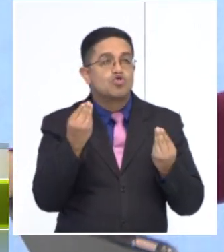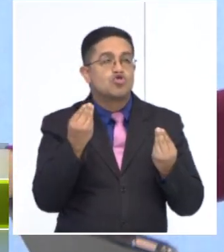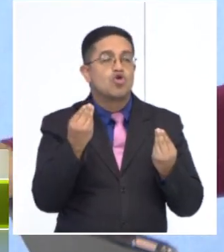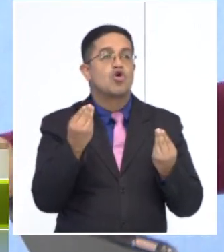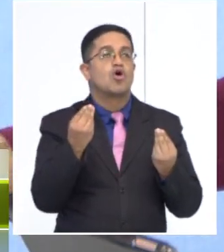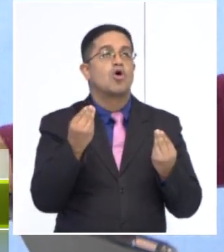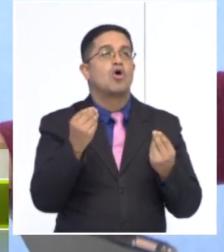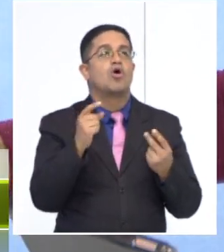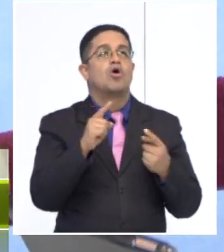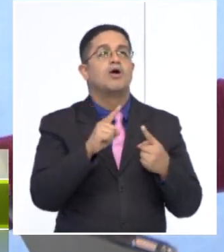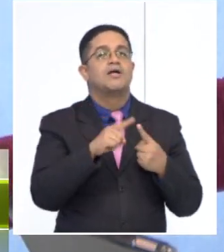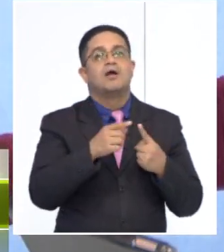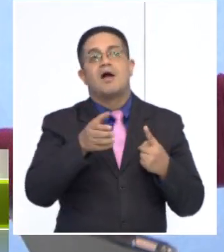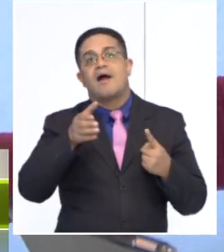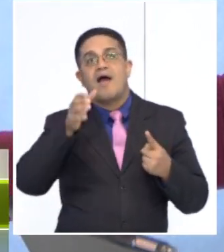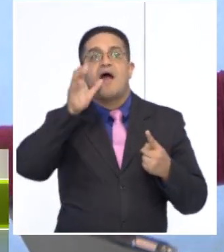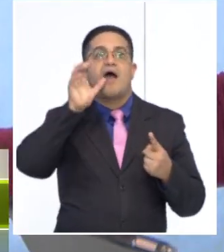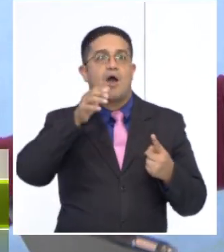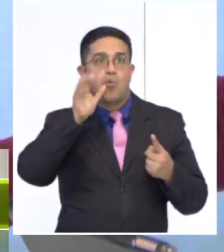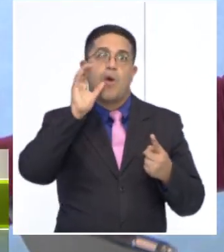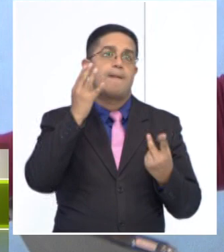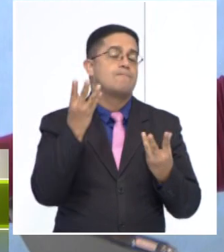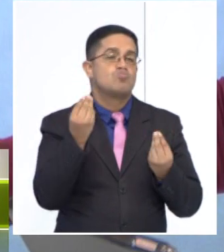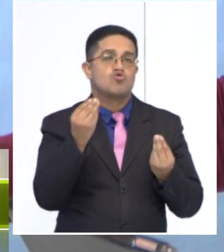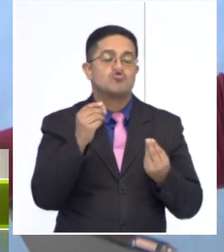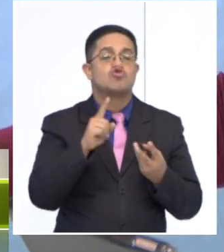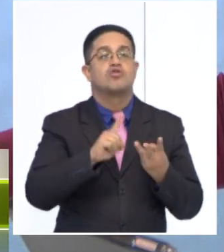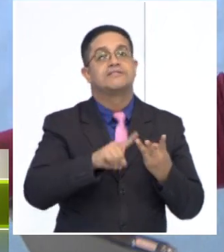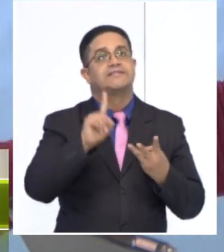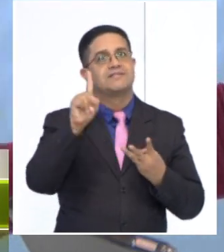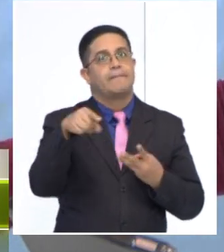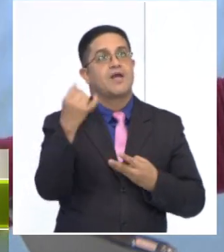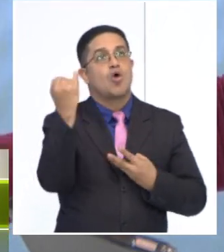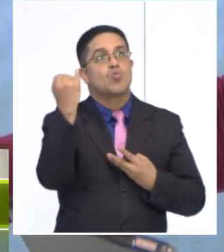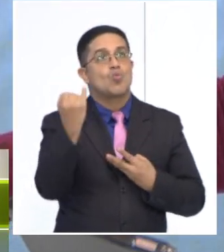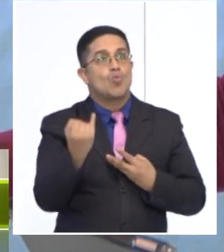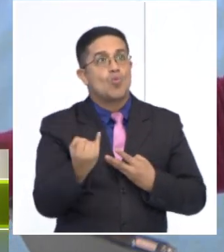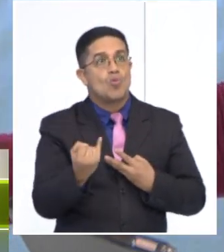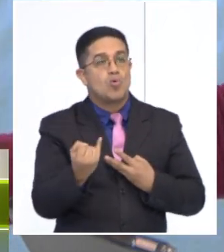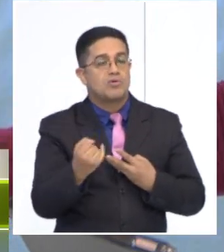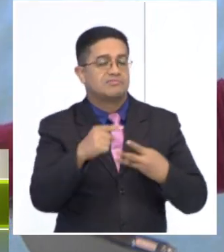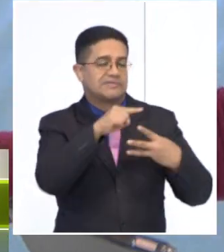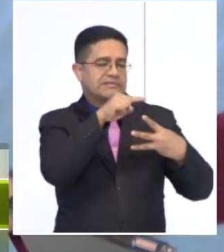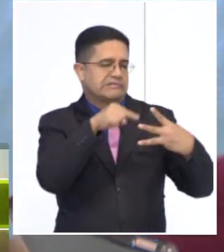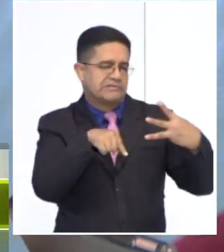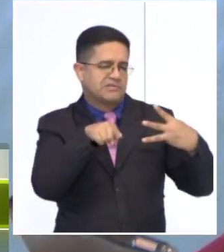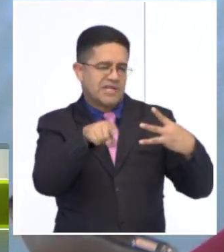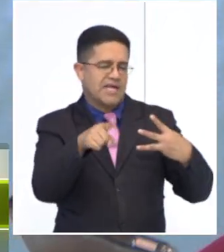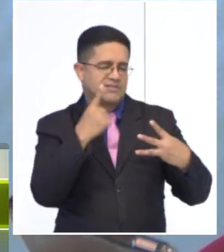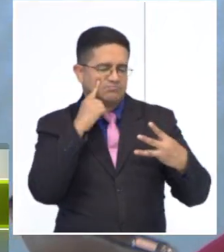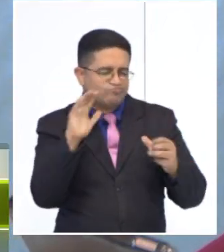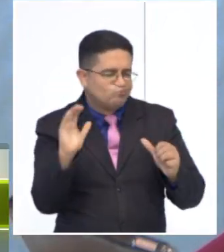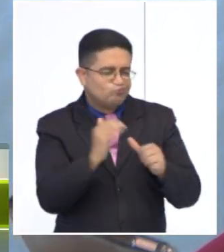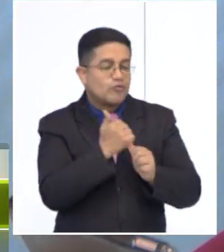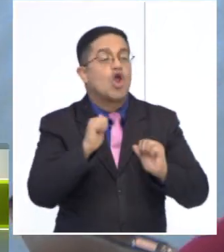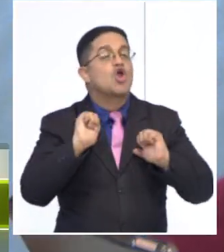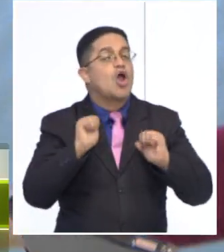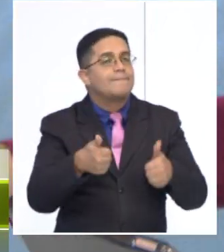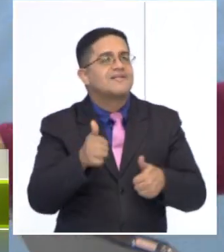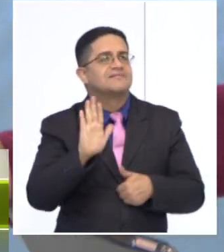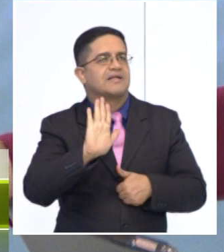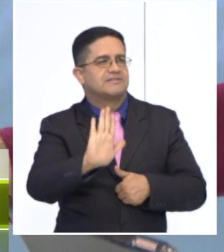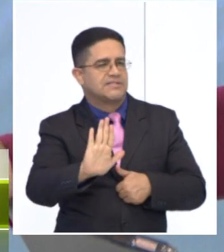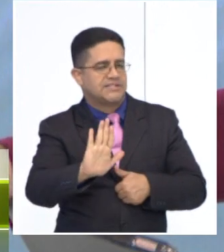poliuria, tomadera de agua o polidipsia y pérdida de peso. ¿Okay? Esos son los tres síntomas principales de la diabetes.